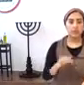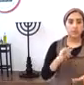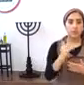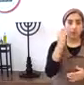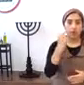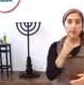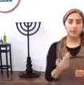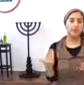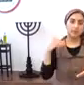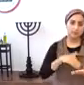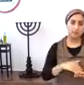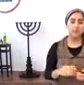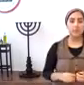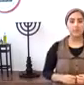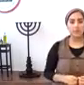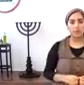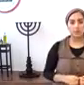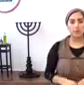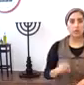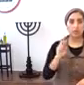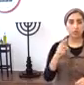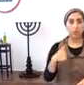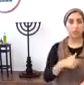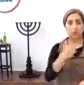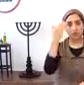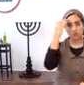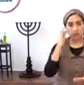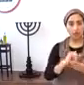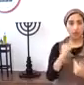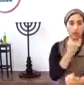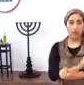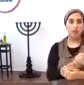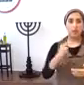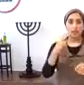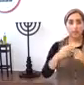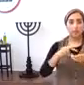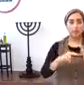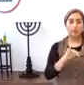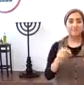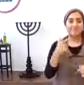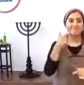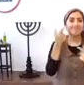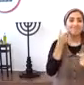Por eso se repite. Bueno, y sabemos que Isaac significa risa.